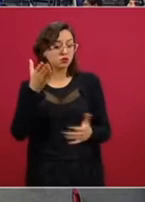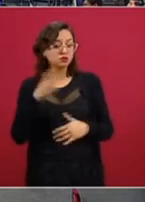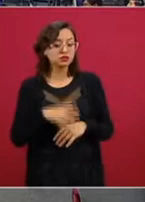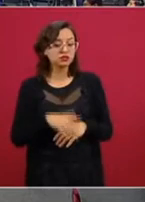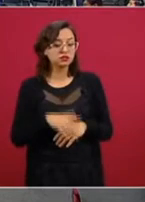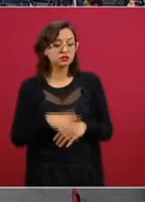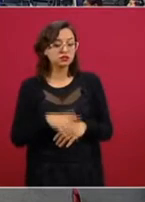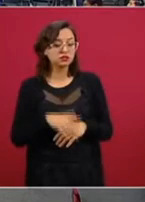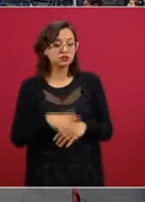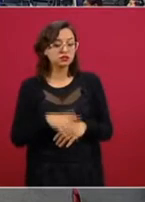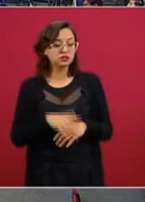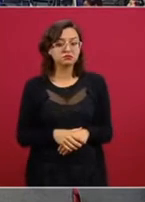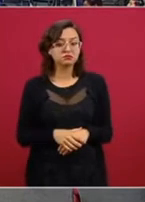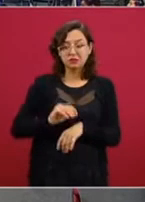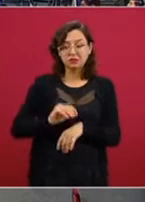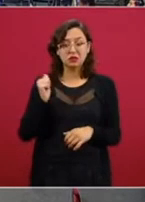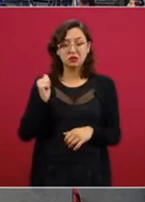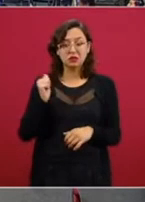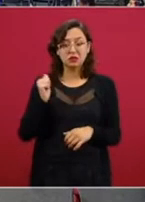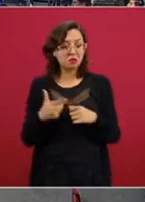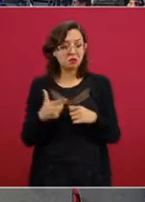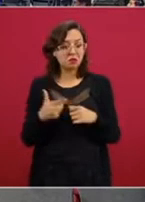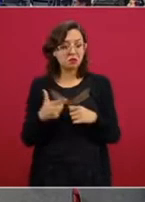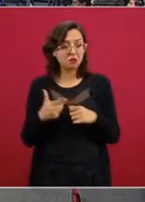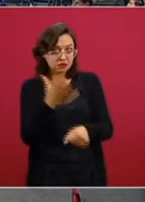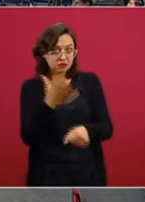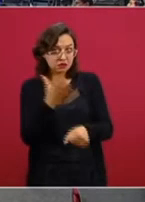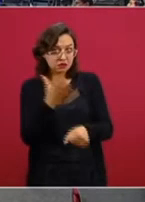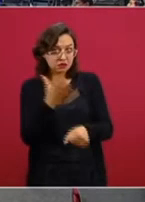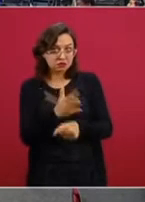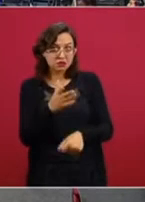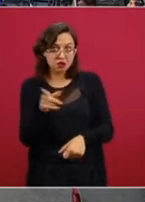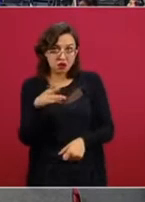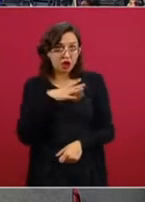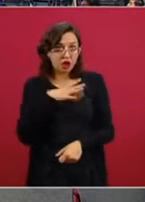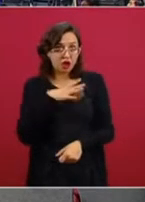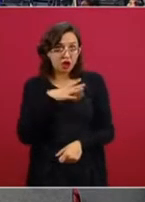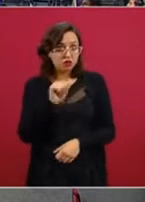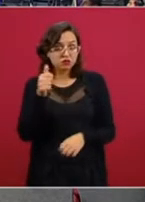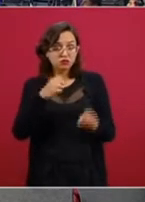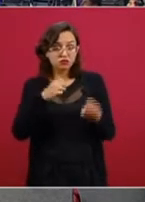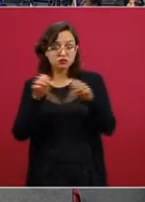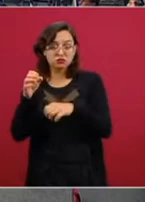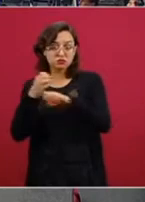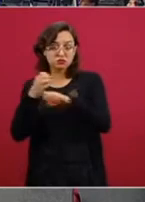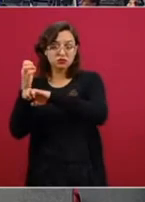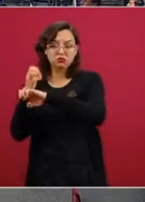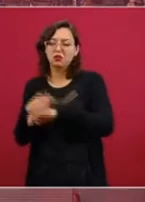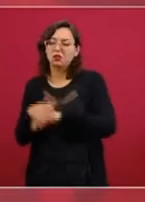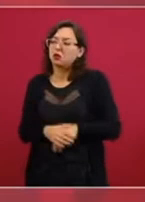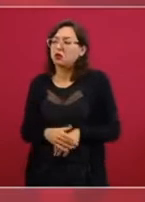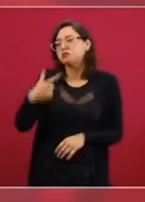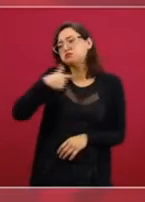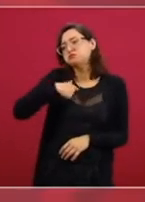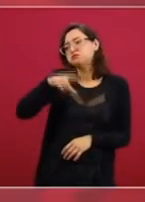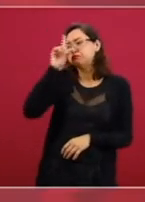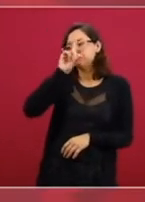autorización o alguna actividad por esencial. Por ejemplo, que se convenza más.